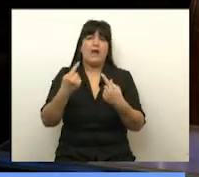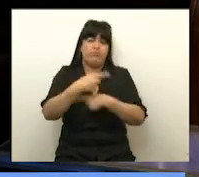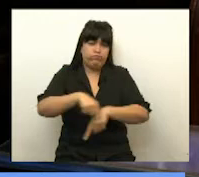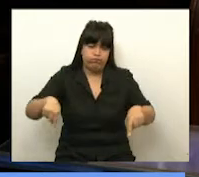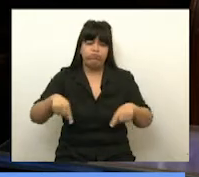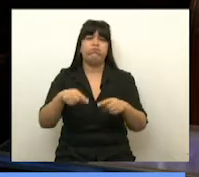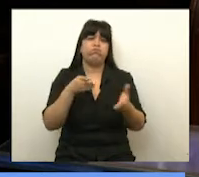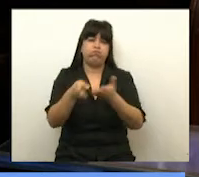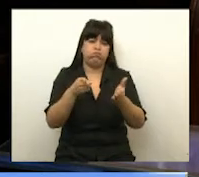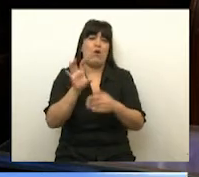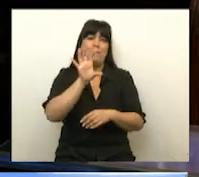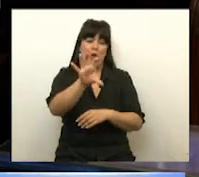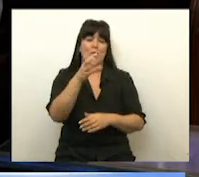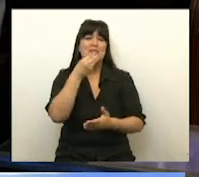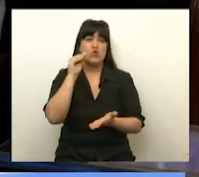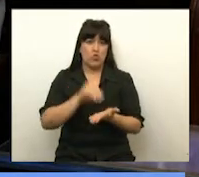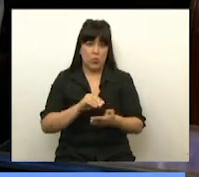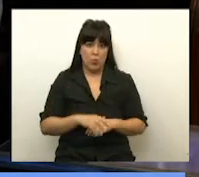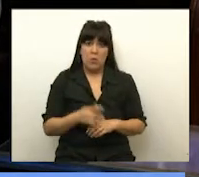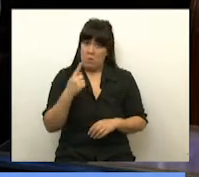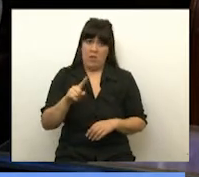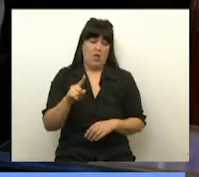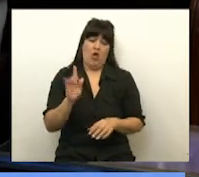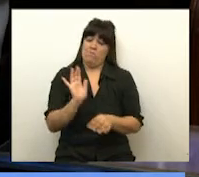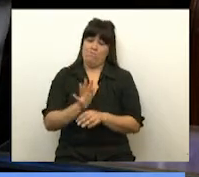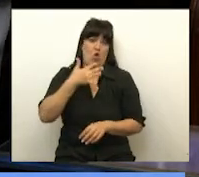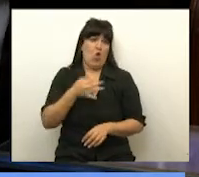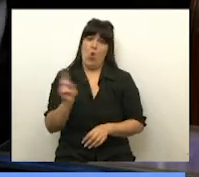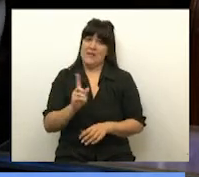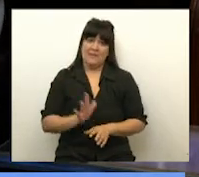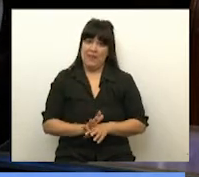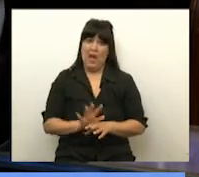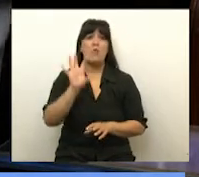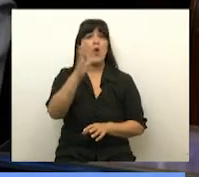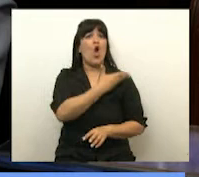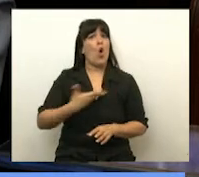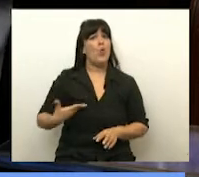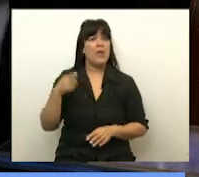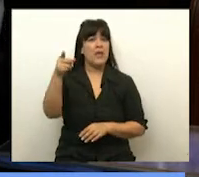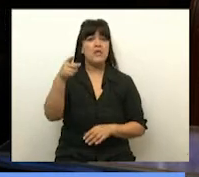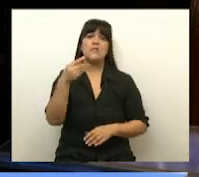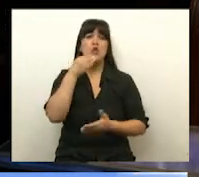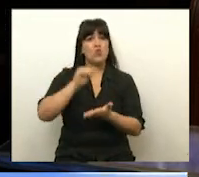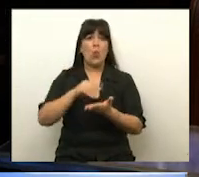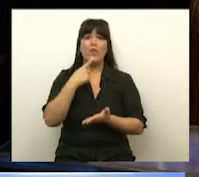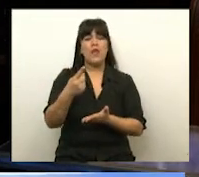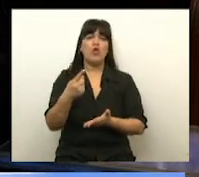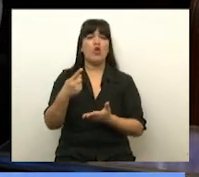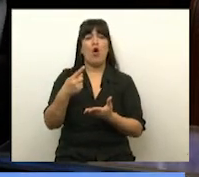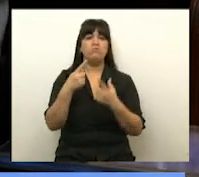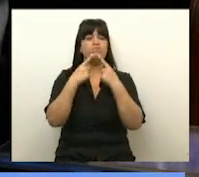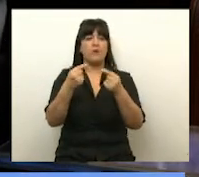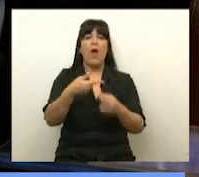tiempo, la provincia del Chubut. Pero no es verdad que el gobernador de la provincia le ha solicitado y le ha reclamado a